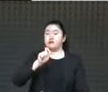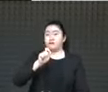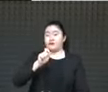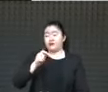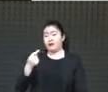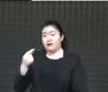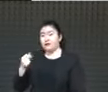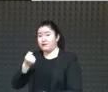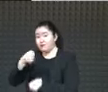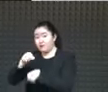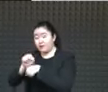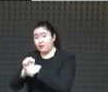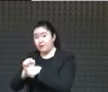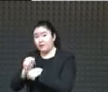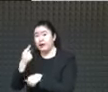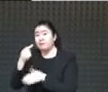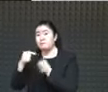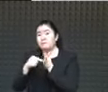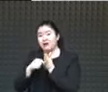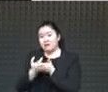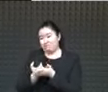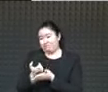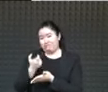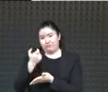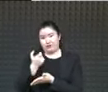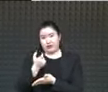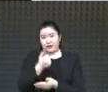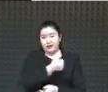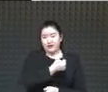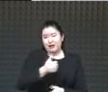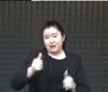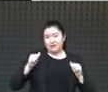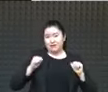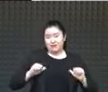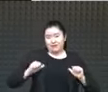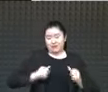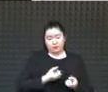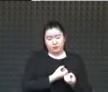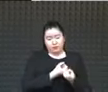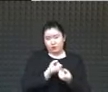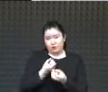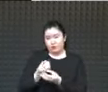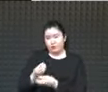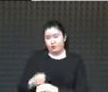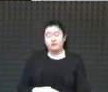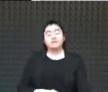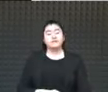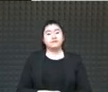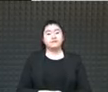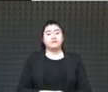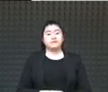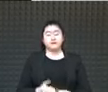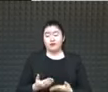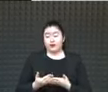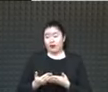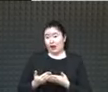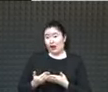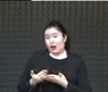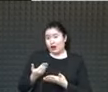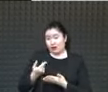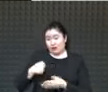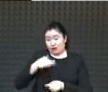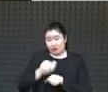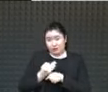niña, o en secundaria por adolescente, ¿no? Diríamos. Se dará un adelanto y depósito de